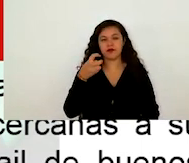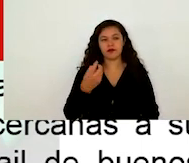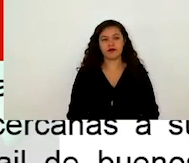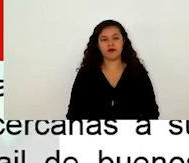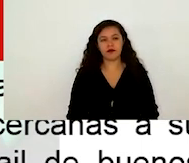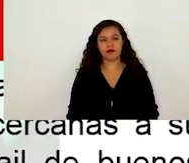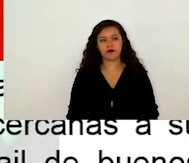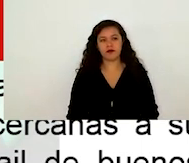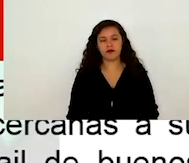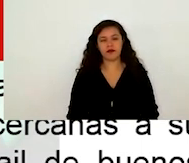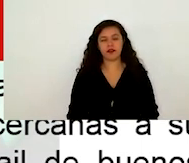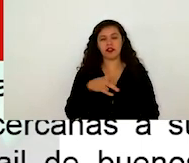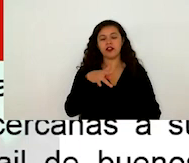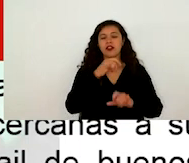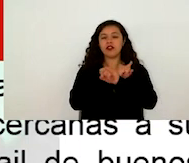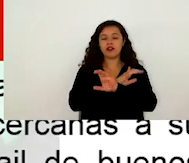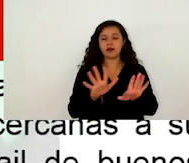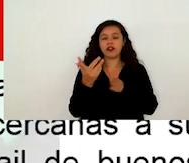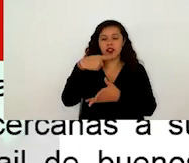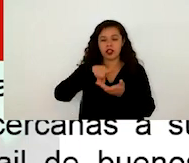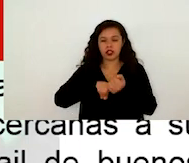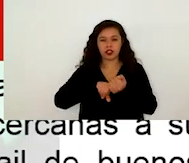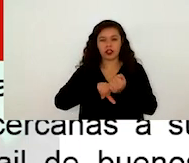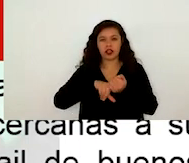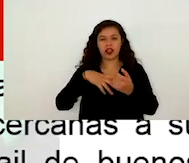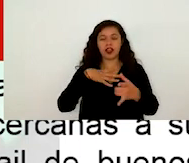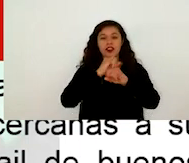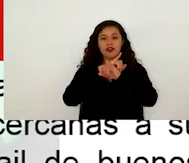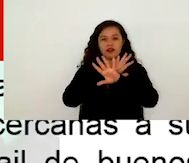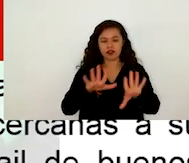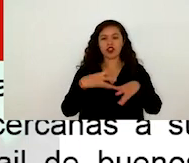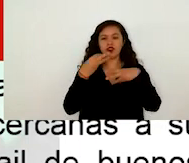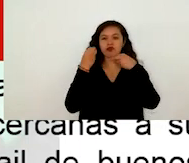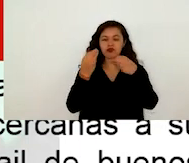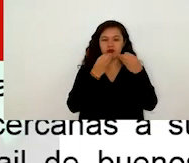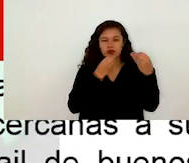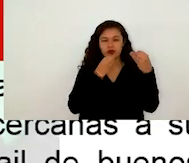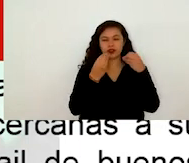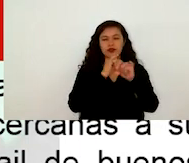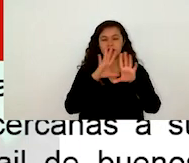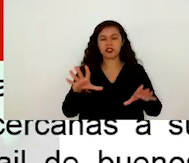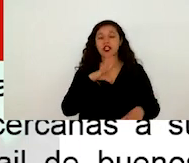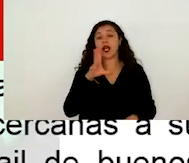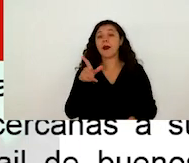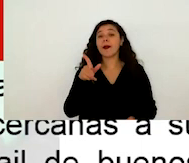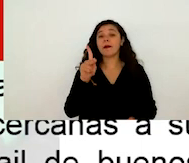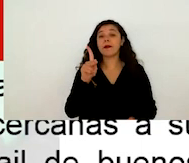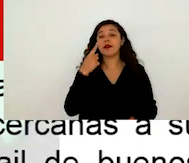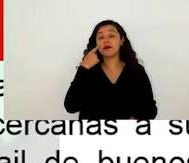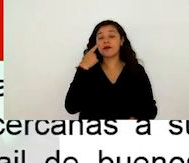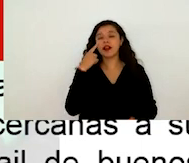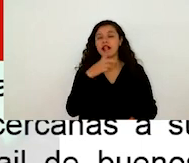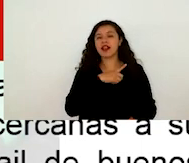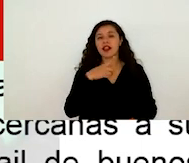este de esta información hay muchas otras muchas mucha importación pero sobre todo esa comunicación